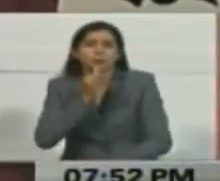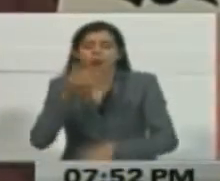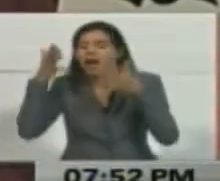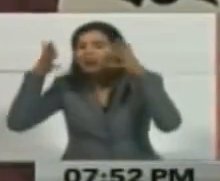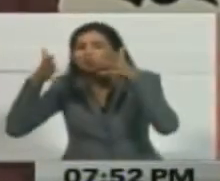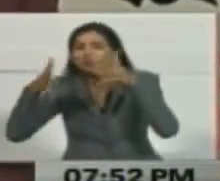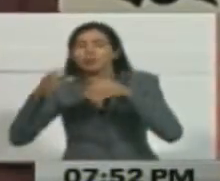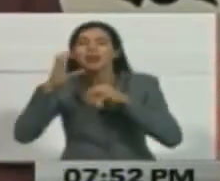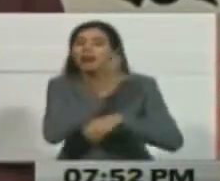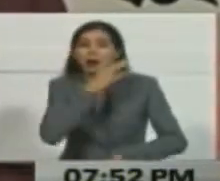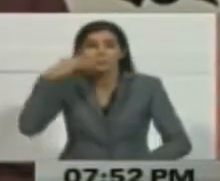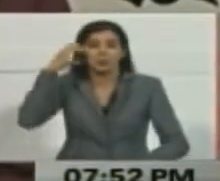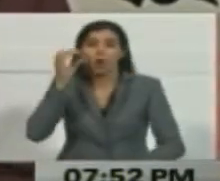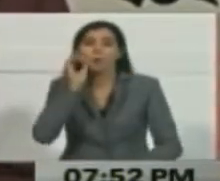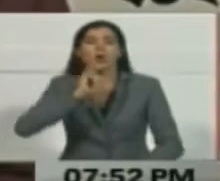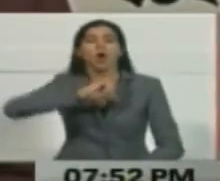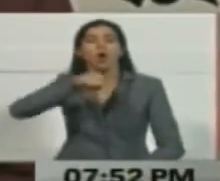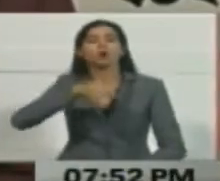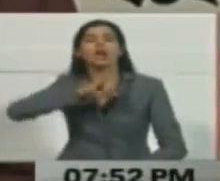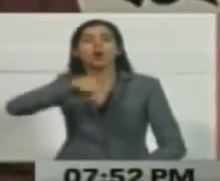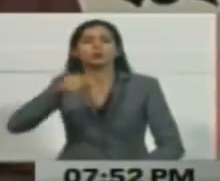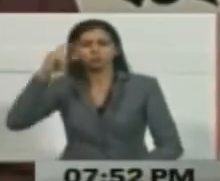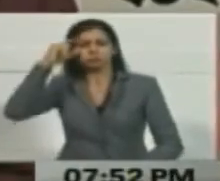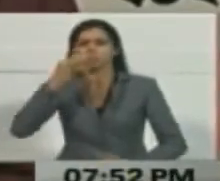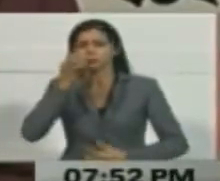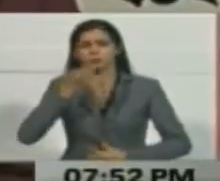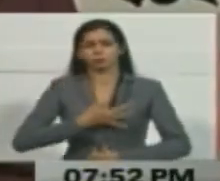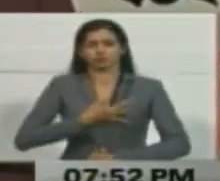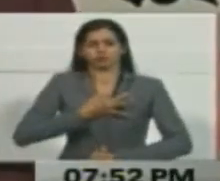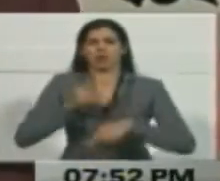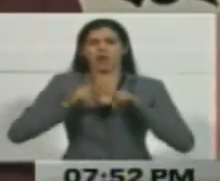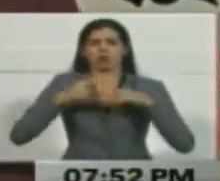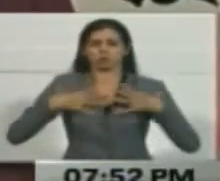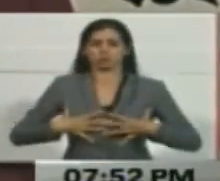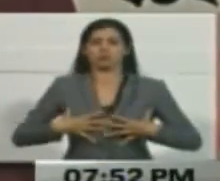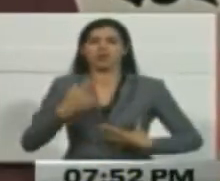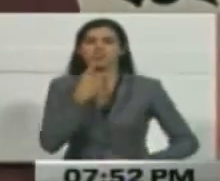Radonqui, el señor JJ Rendón, decretó,